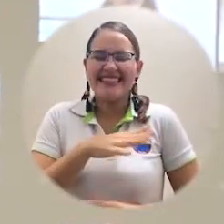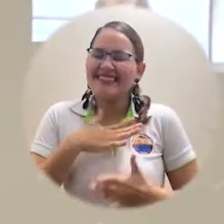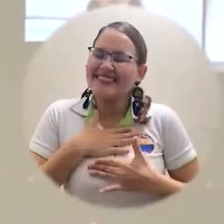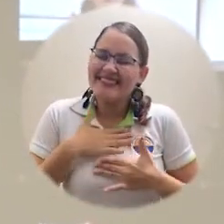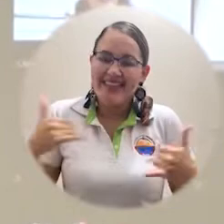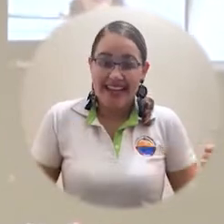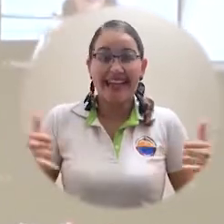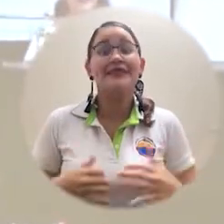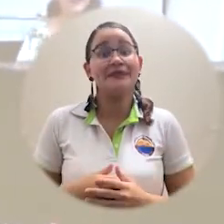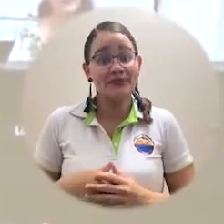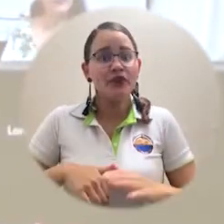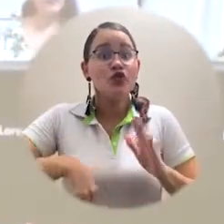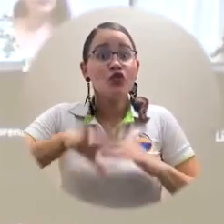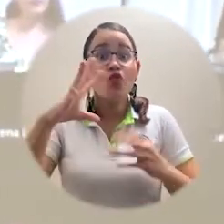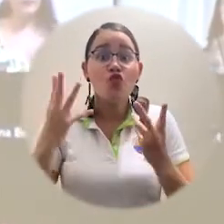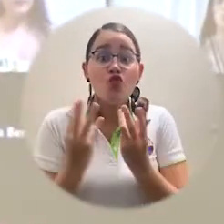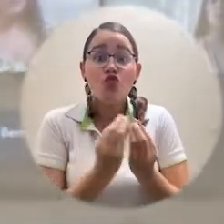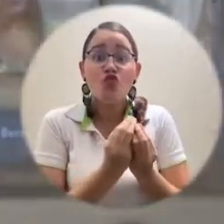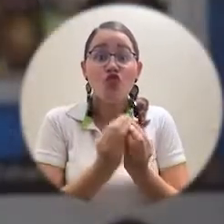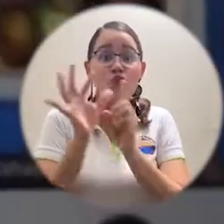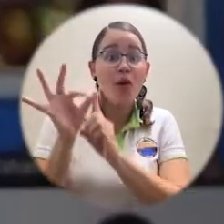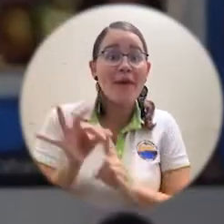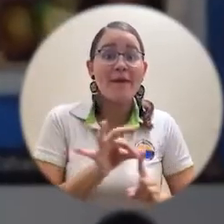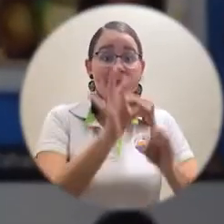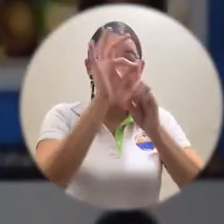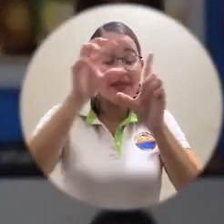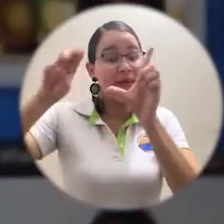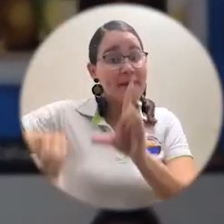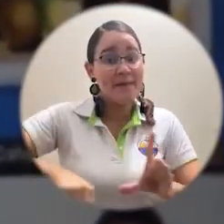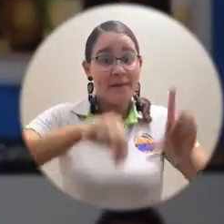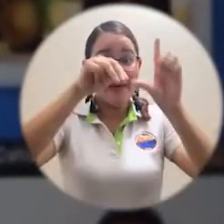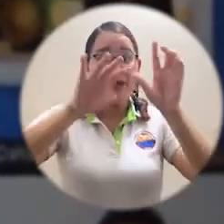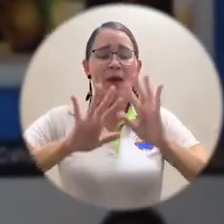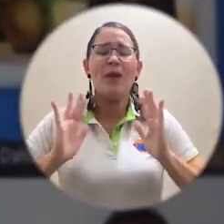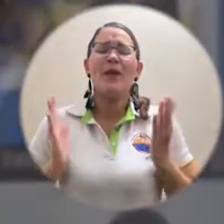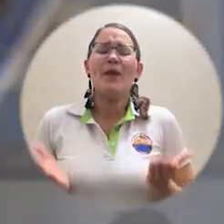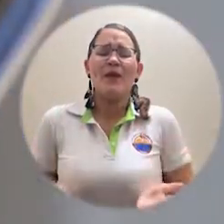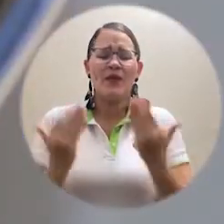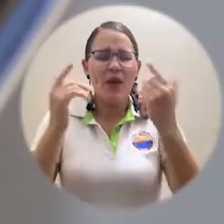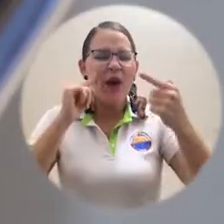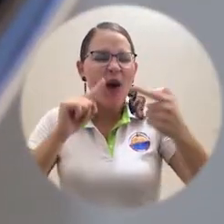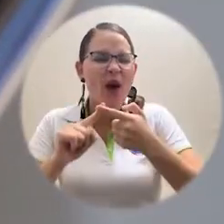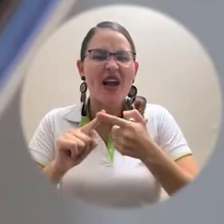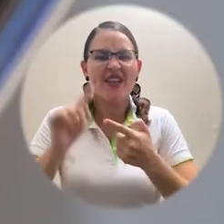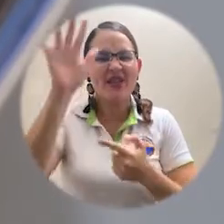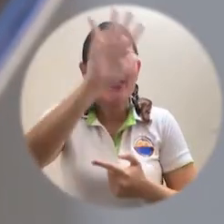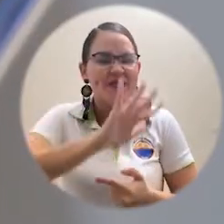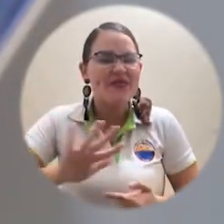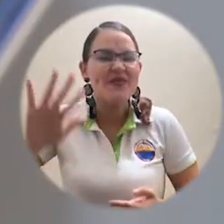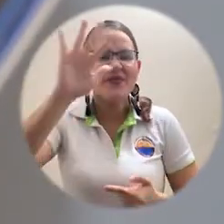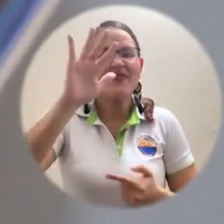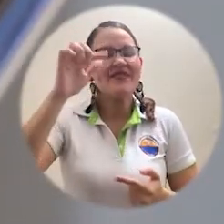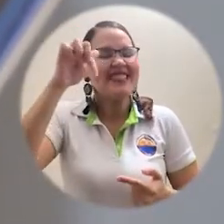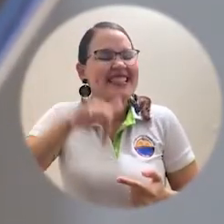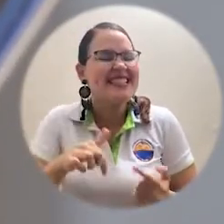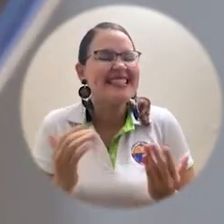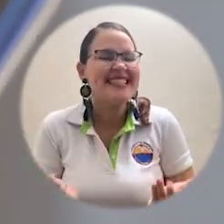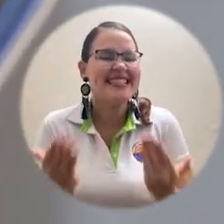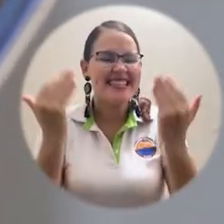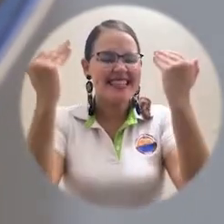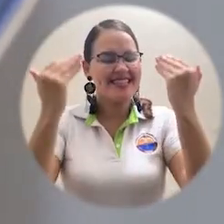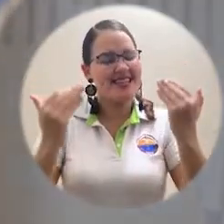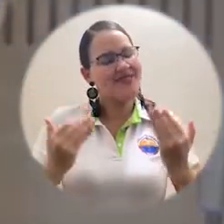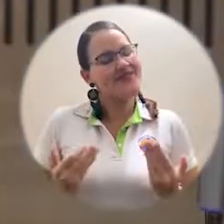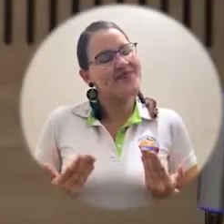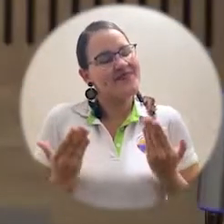comunidad universitaria, un nuevo grupo de especialistas y magísteres que fortalecerán el talento humano en la región y el país. Deben demostrar a